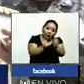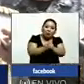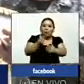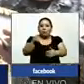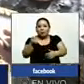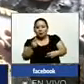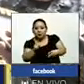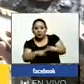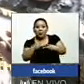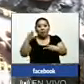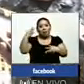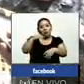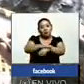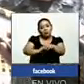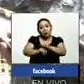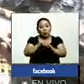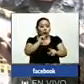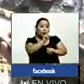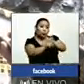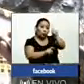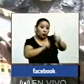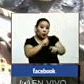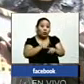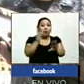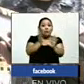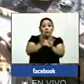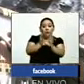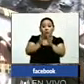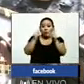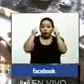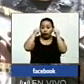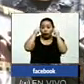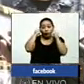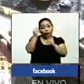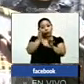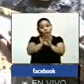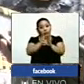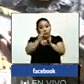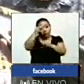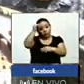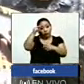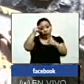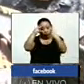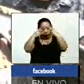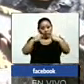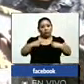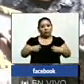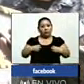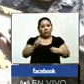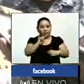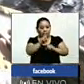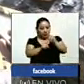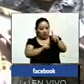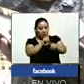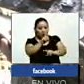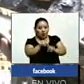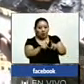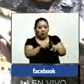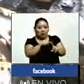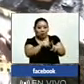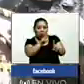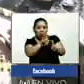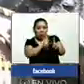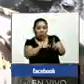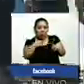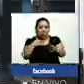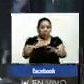policiales, hacemos entrevistas, exámenes psicológicos en los cuales se puede detectar si algunos indicios de que pertenezcan